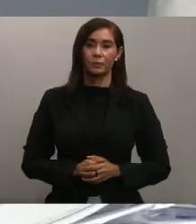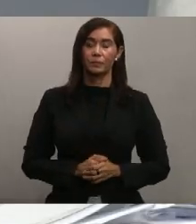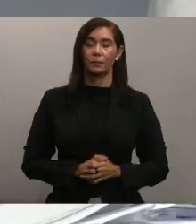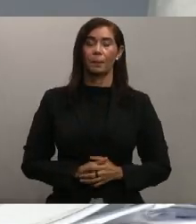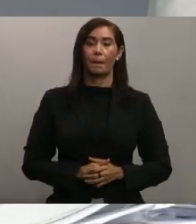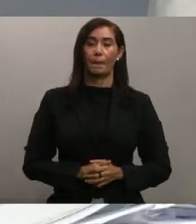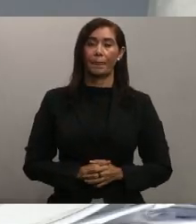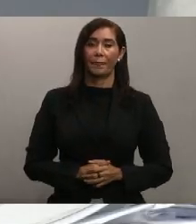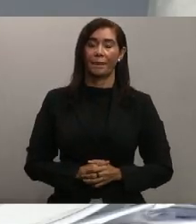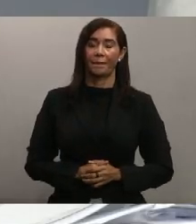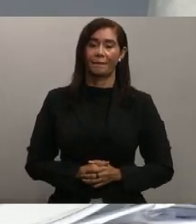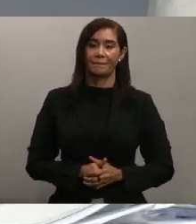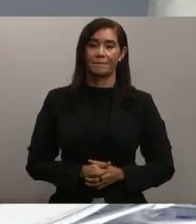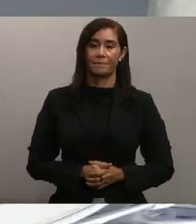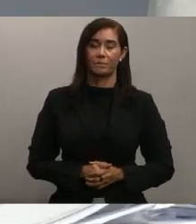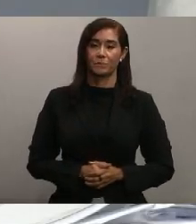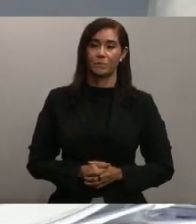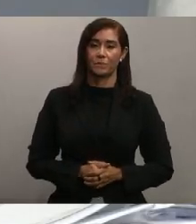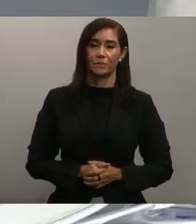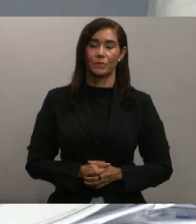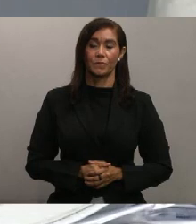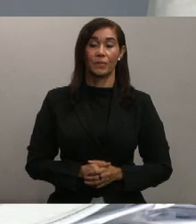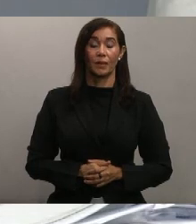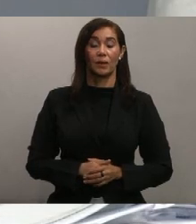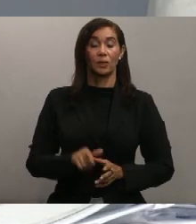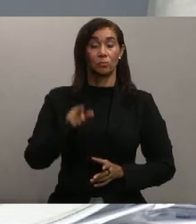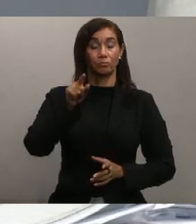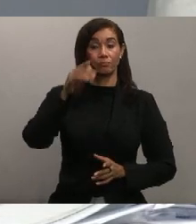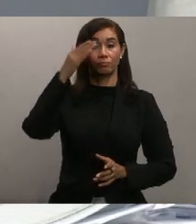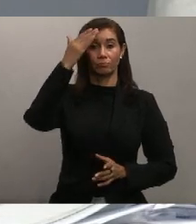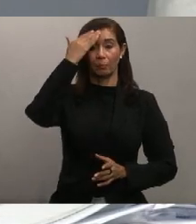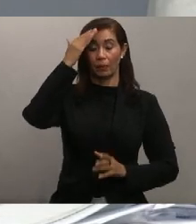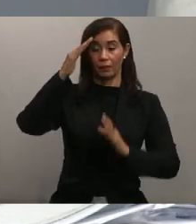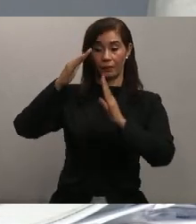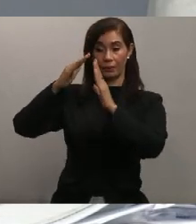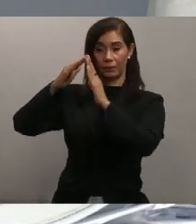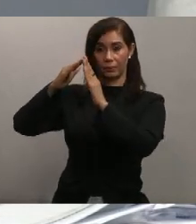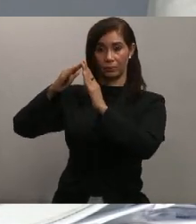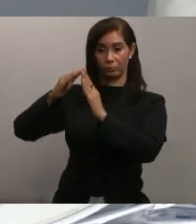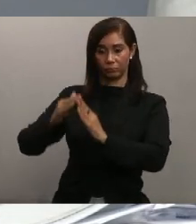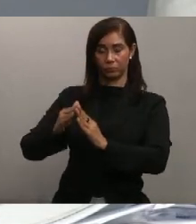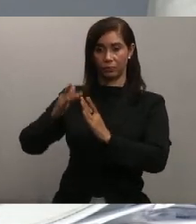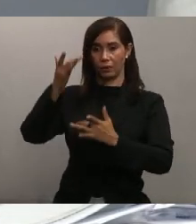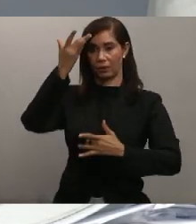Bueno, usted sabe que la reclusión domiciliaria no es una cárcel.